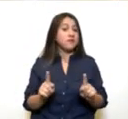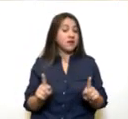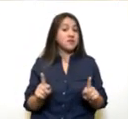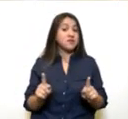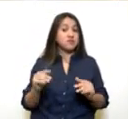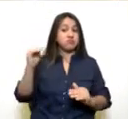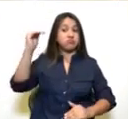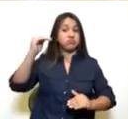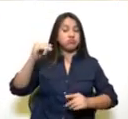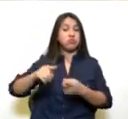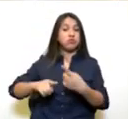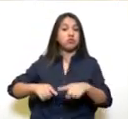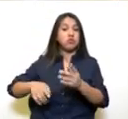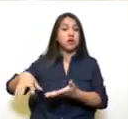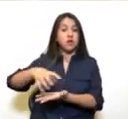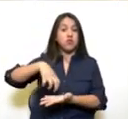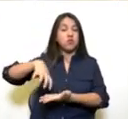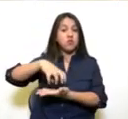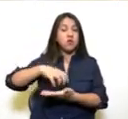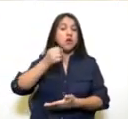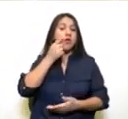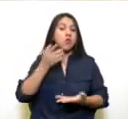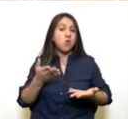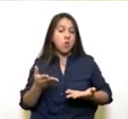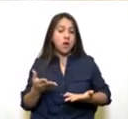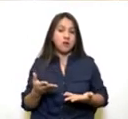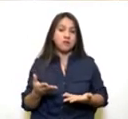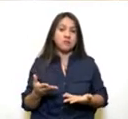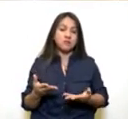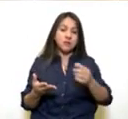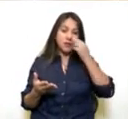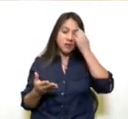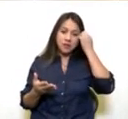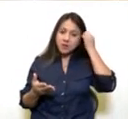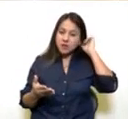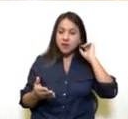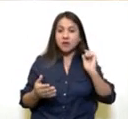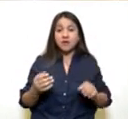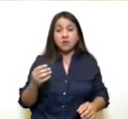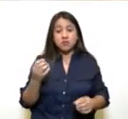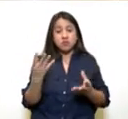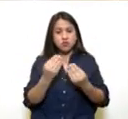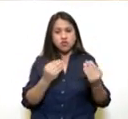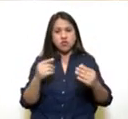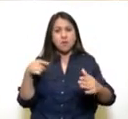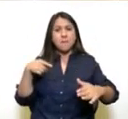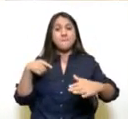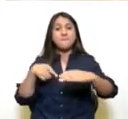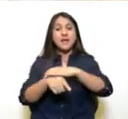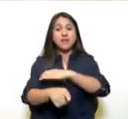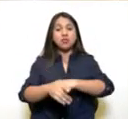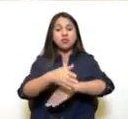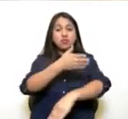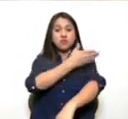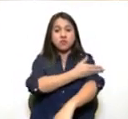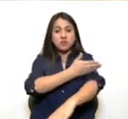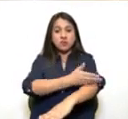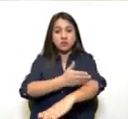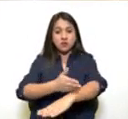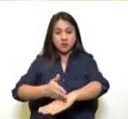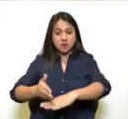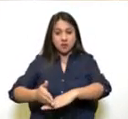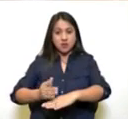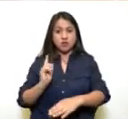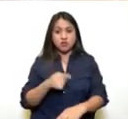con otras comunas es que pasa más de una línea en otras comunas